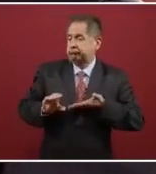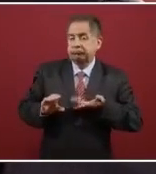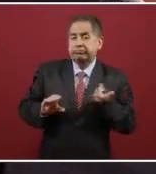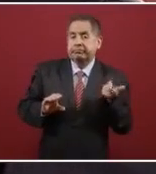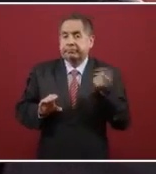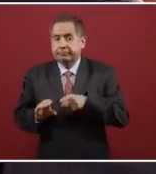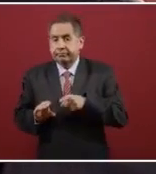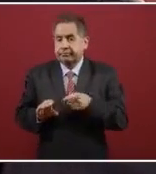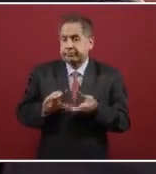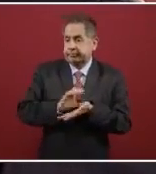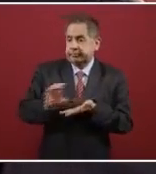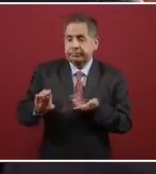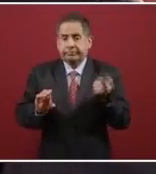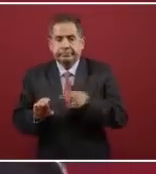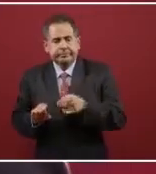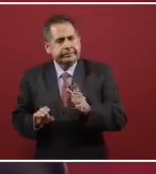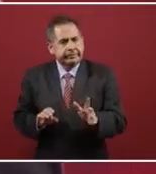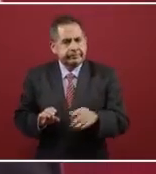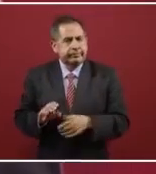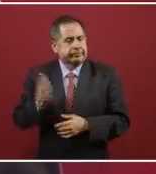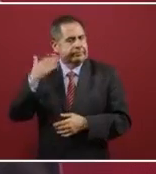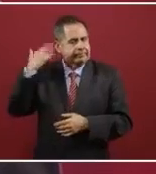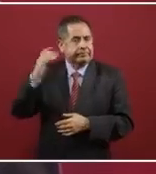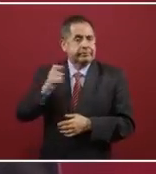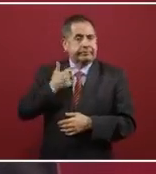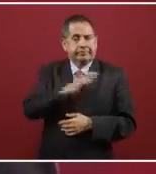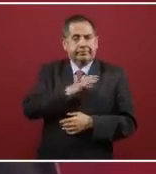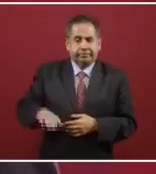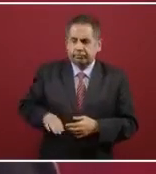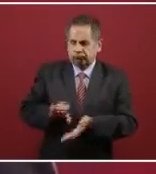a los candidatos, ya cuando